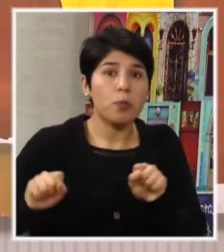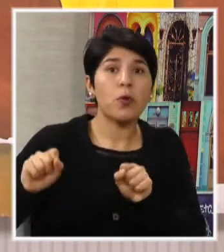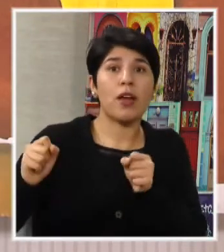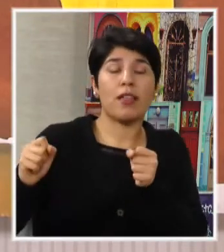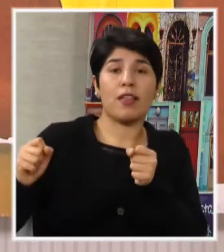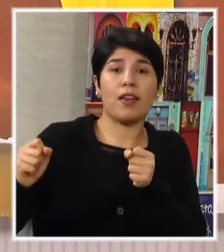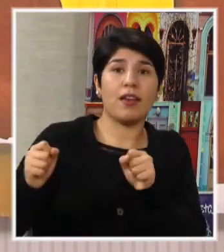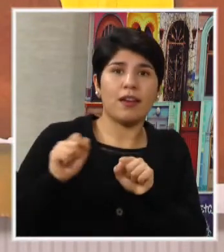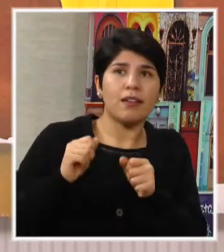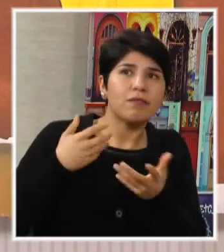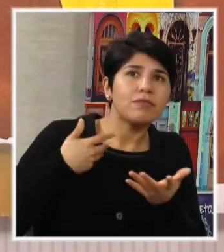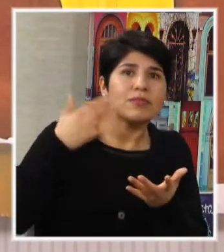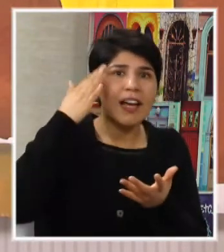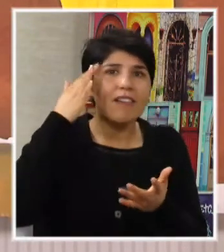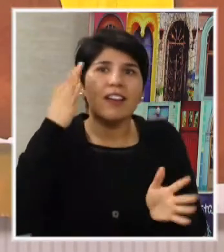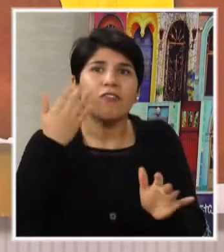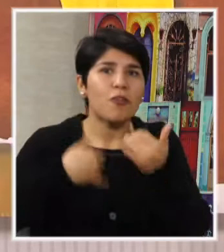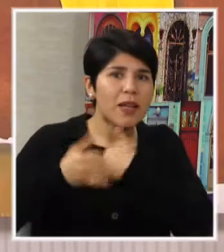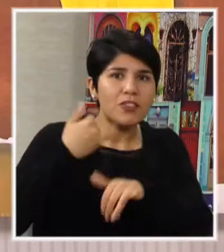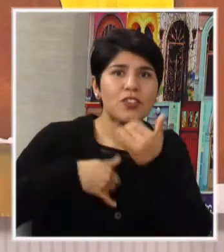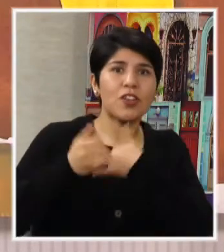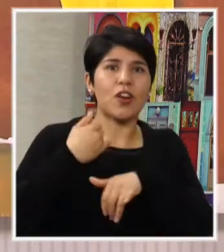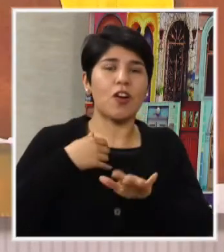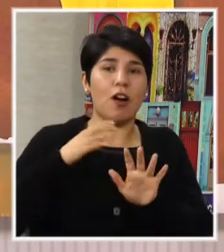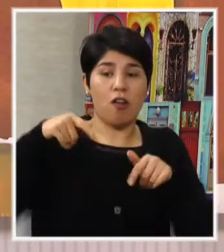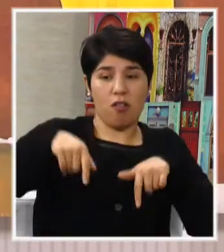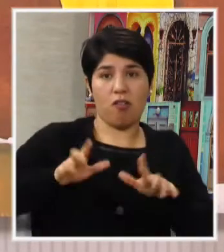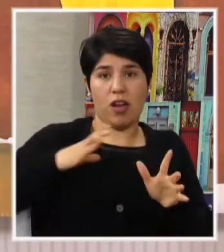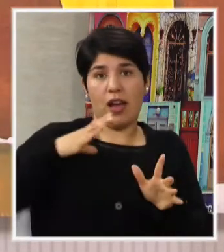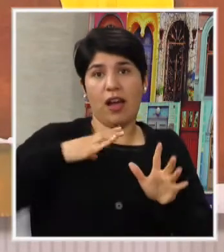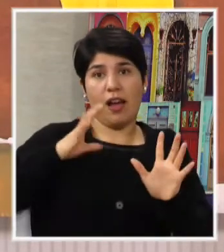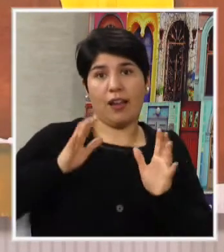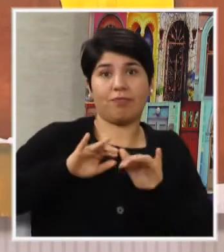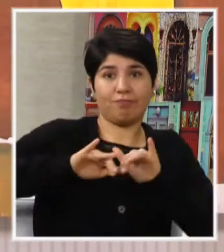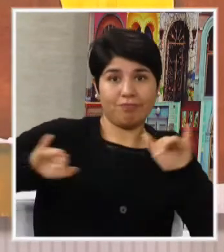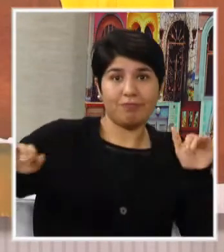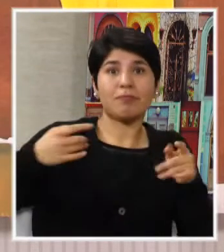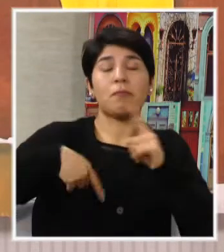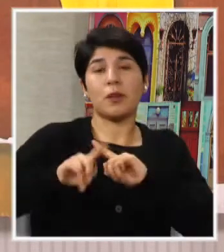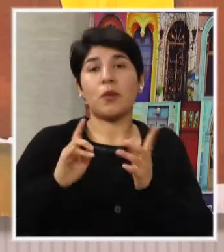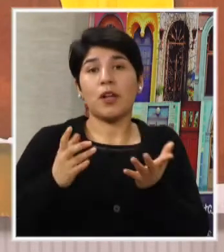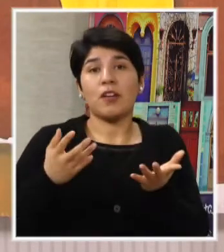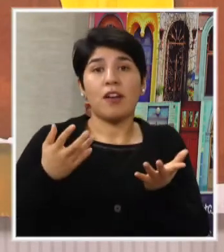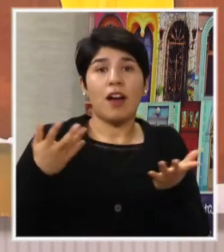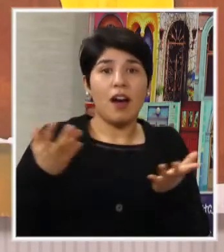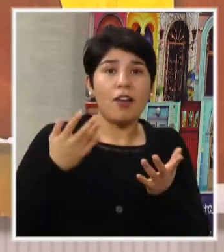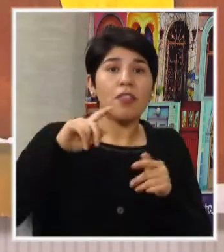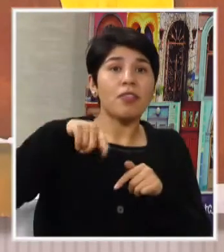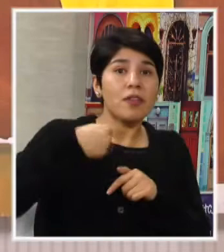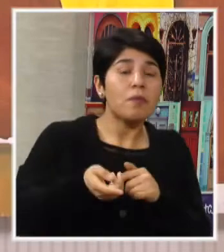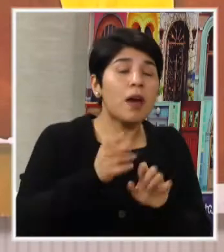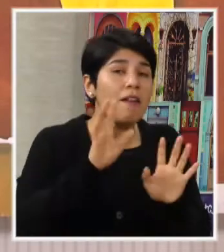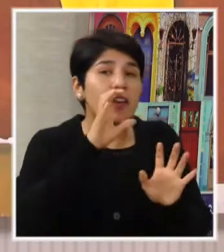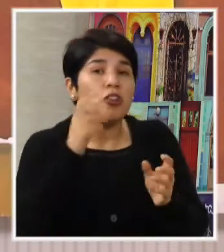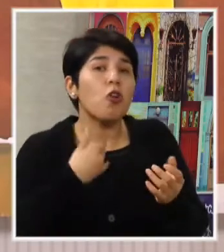cercanía a pesar del distanciamiento que debemos mantener en estos tiempos pero bueno supongo que de repente tú capaz que